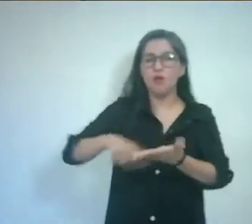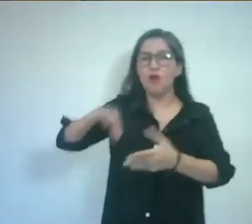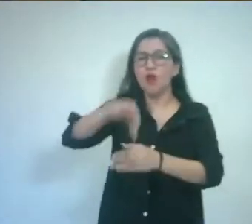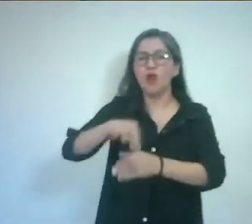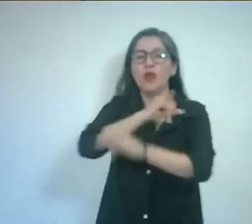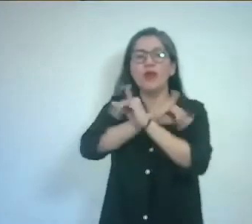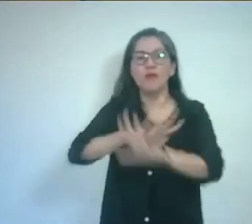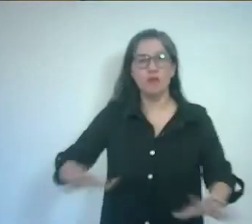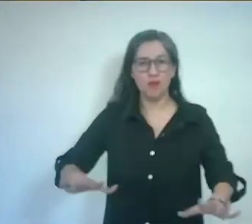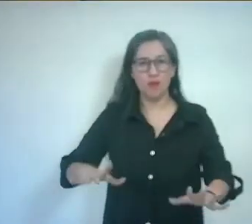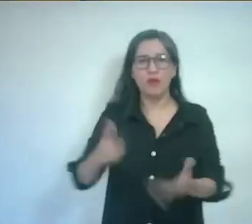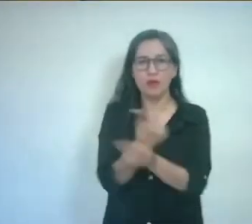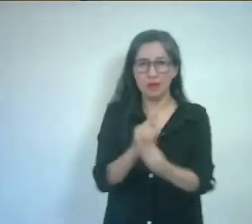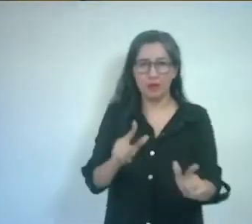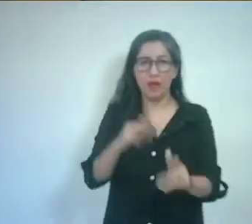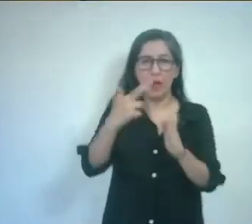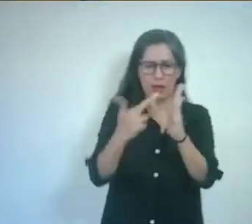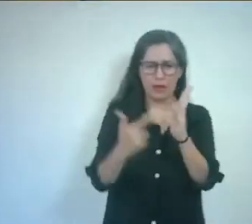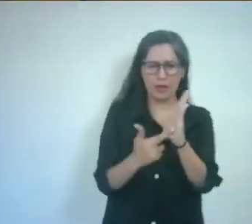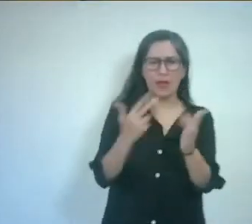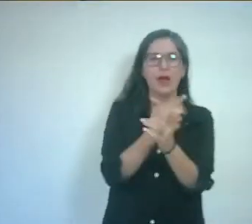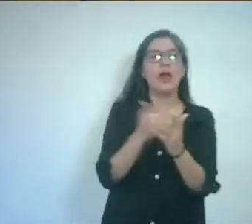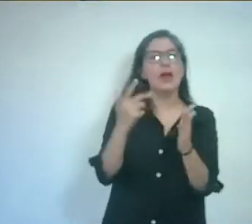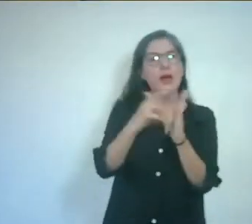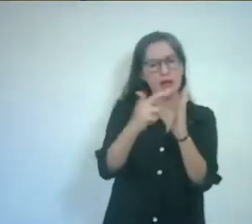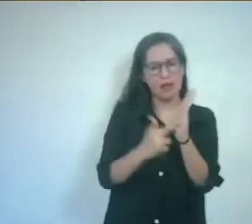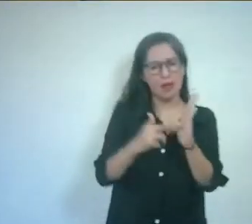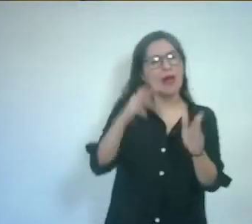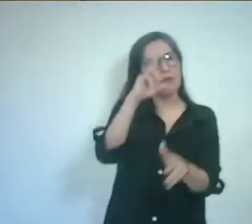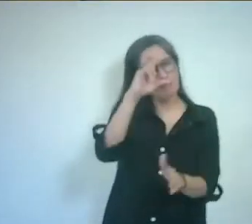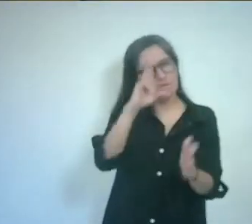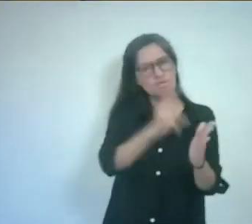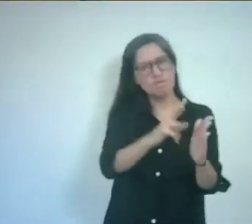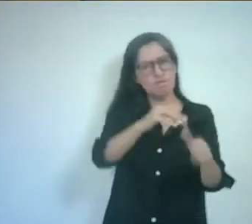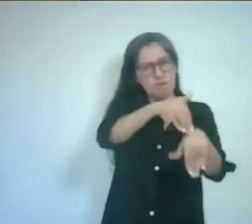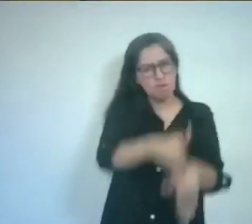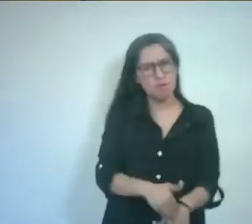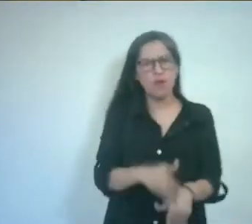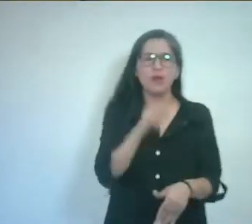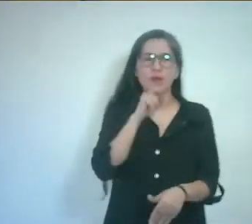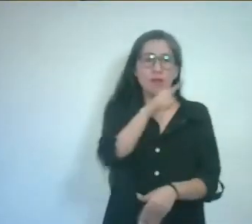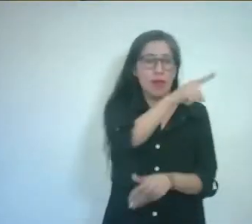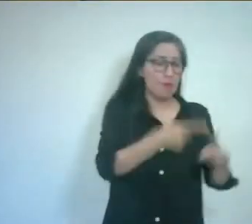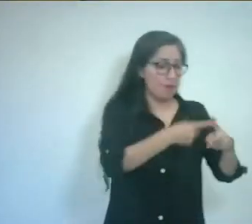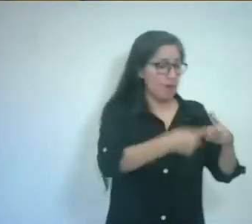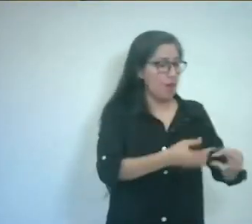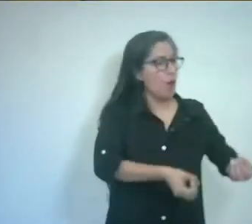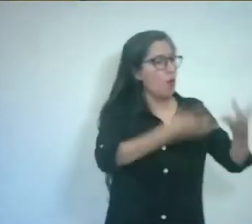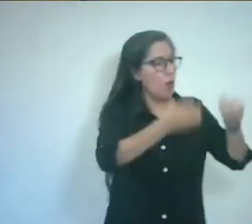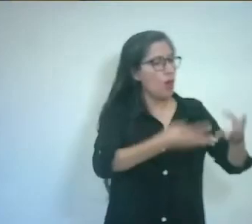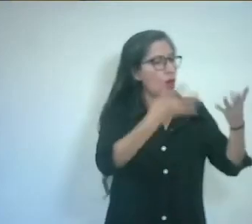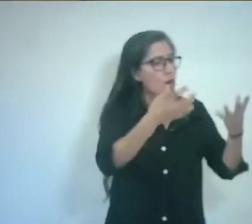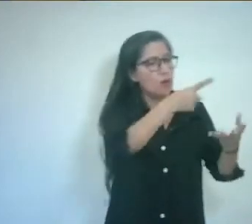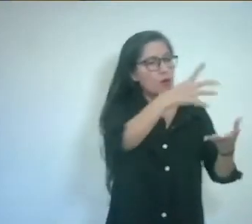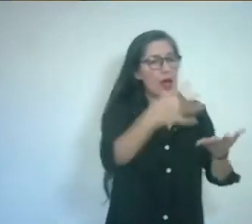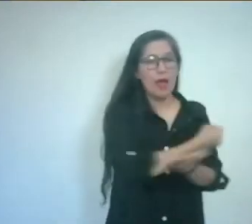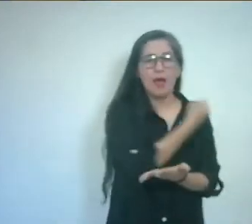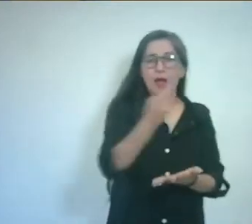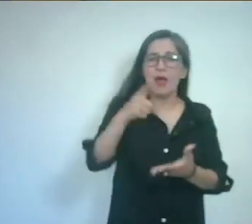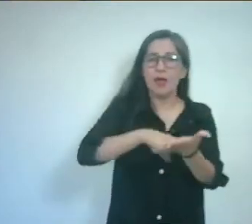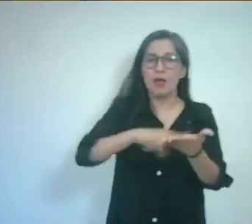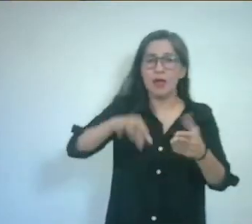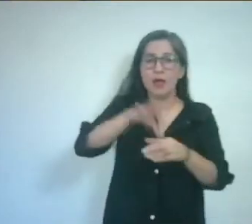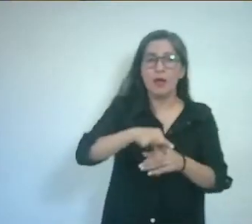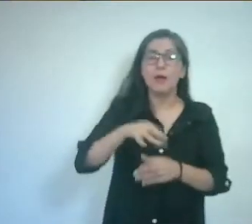informado. Respetemos las reglas, respetemos el resultado, los resultados electorales. El día de mañana nos levantemos